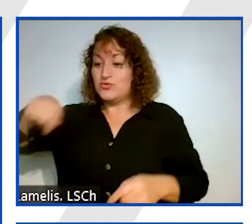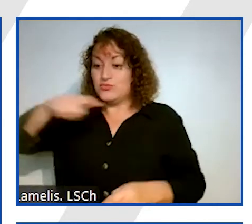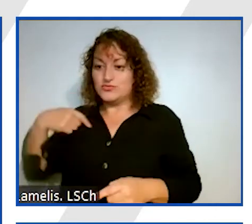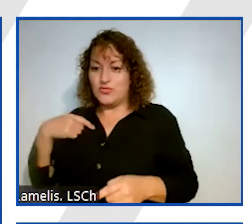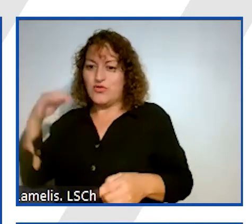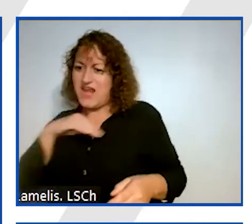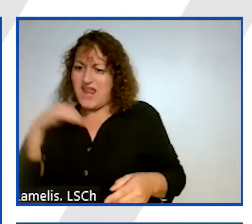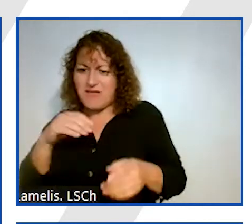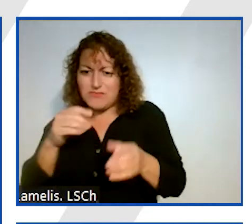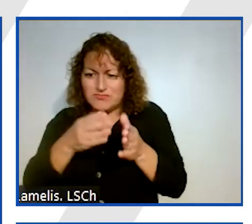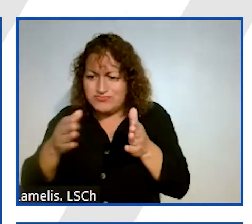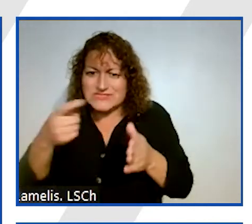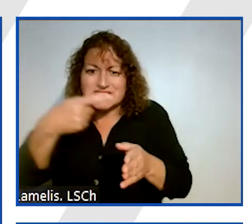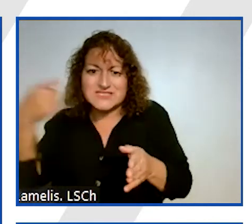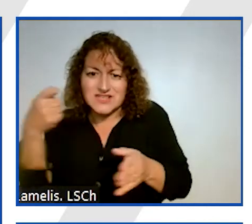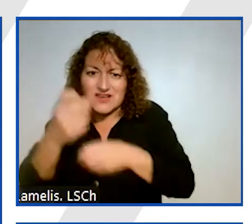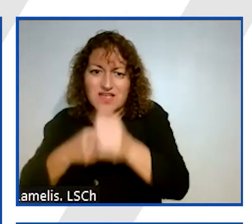preocupante.